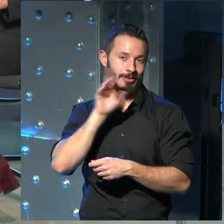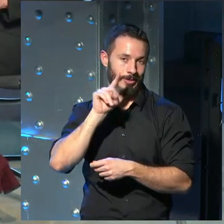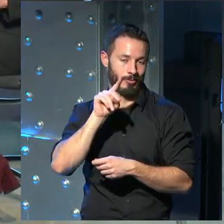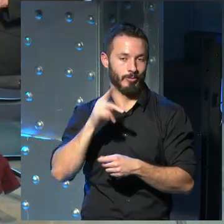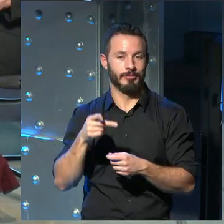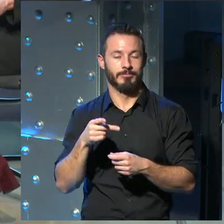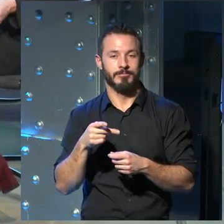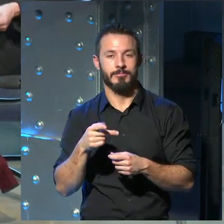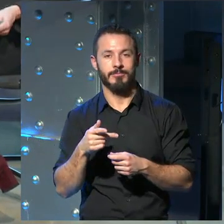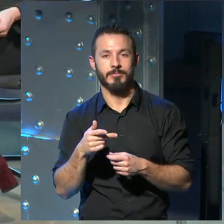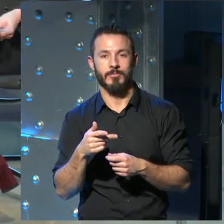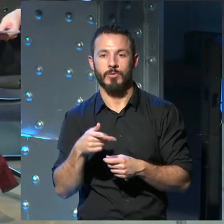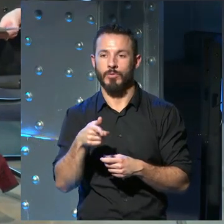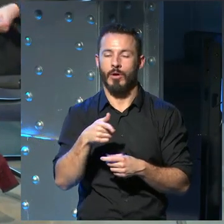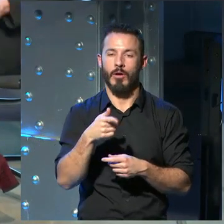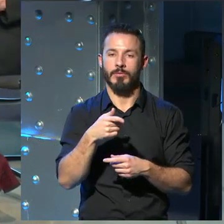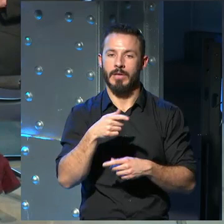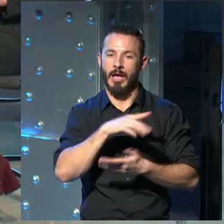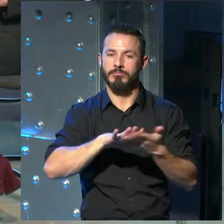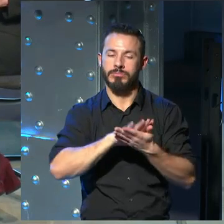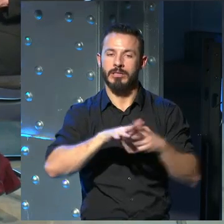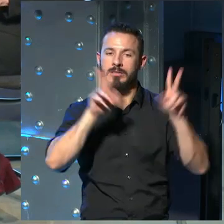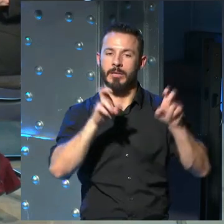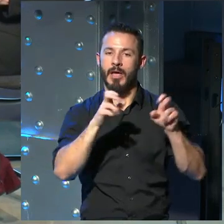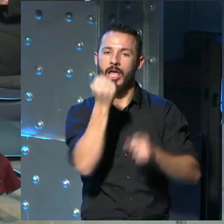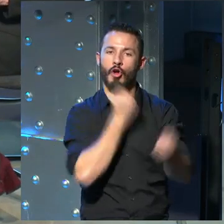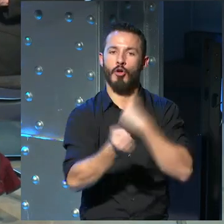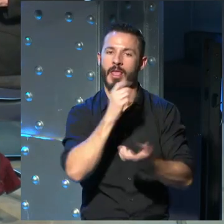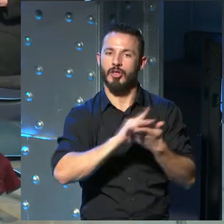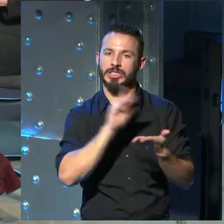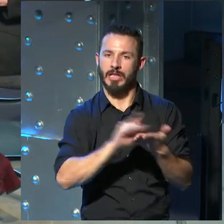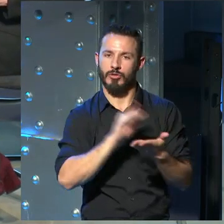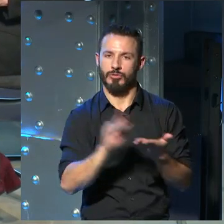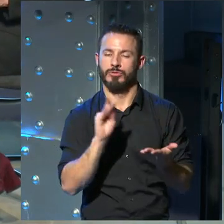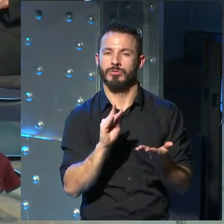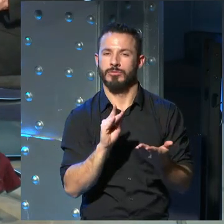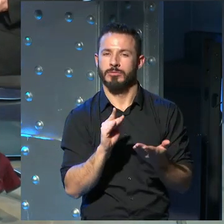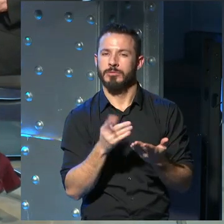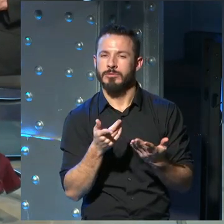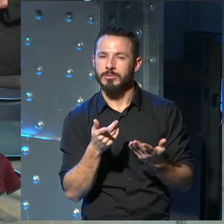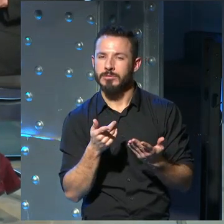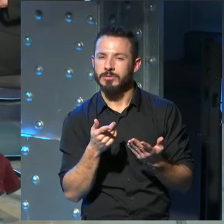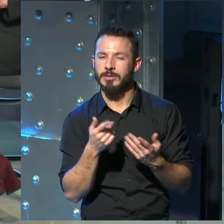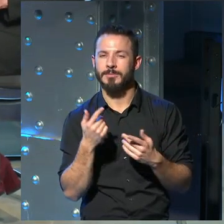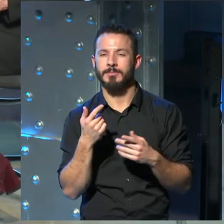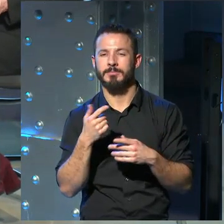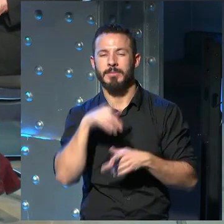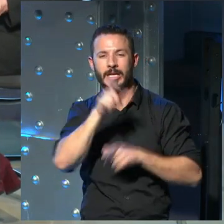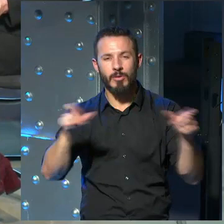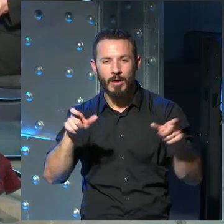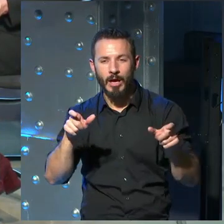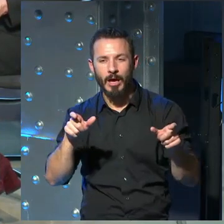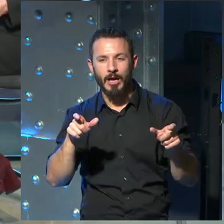Hablas incluso de la economía de los datos, se habla, de hecho, en la economía de los datos. ¿Qué elementos son esenciales para que los ciudadanos